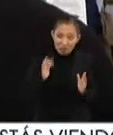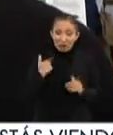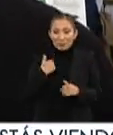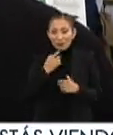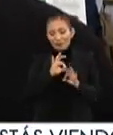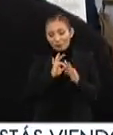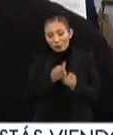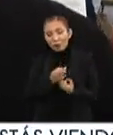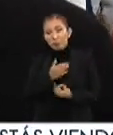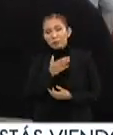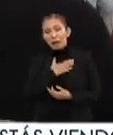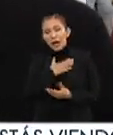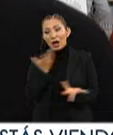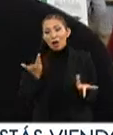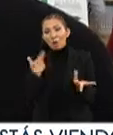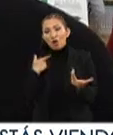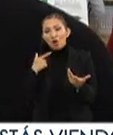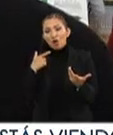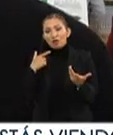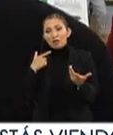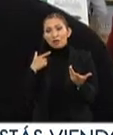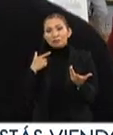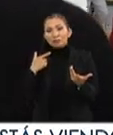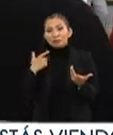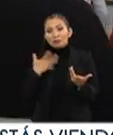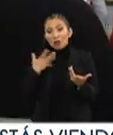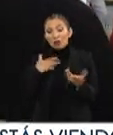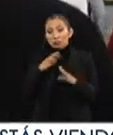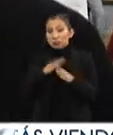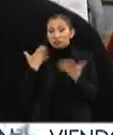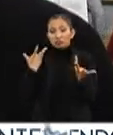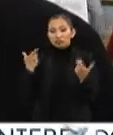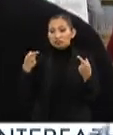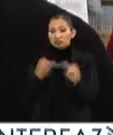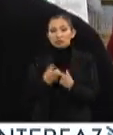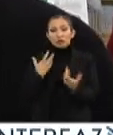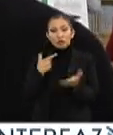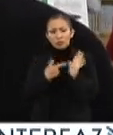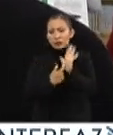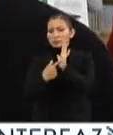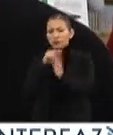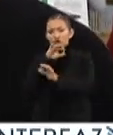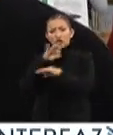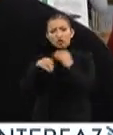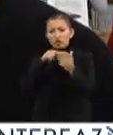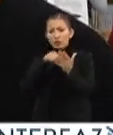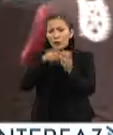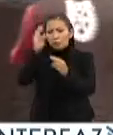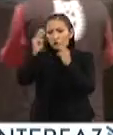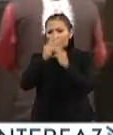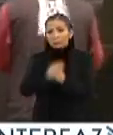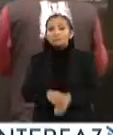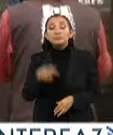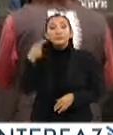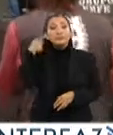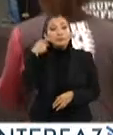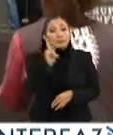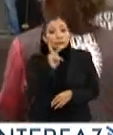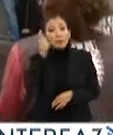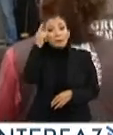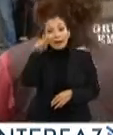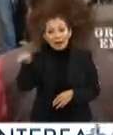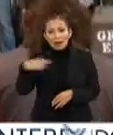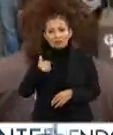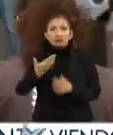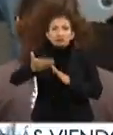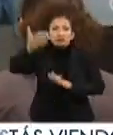mi estilo del show que traigo, que pues vaya, es un show que lo ando presentando por todas partes del mundo. Sin embargo, para el